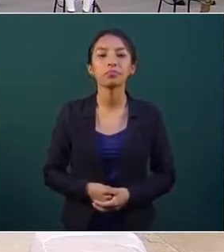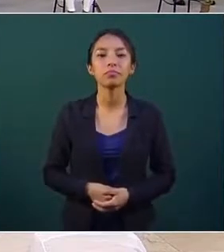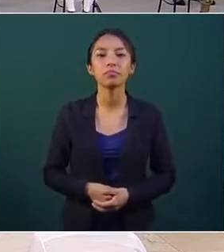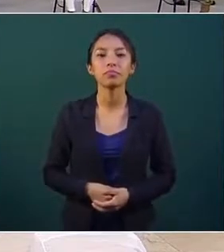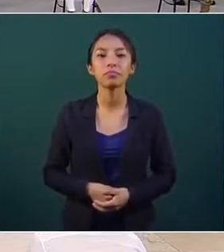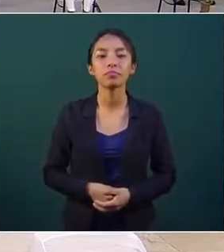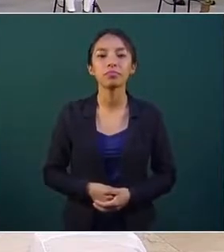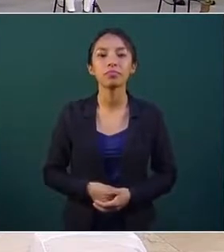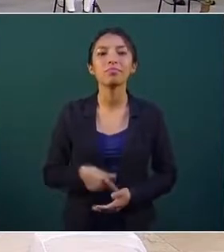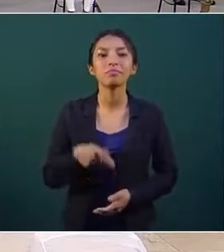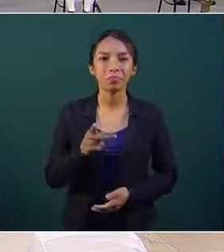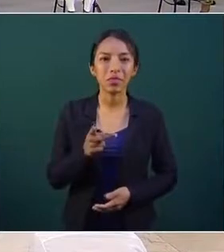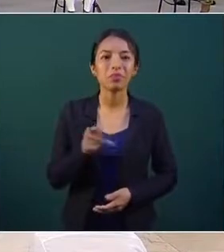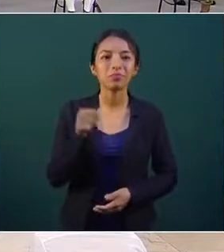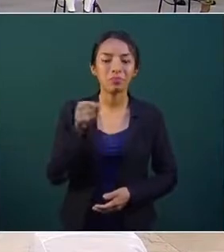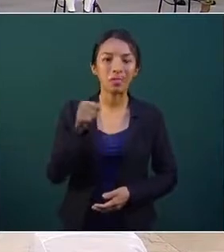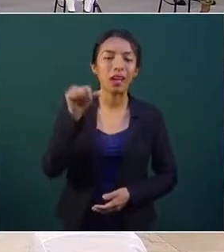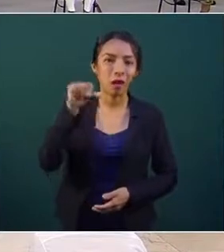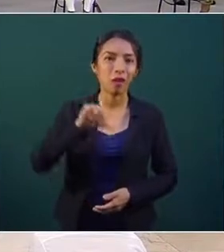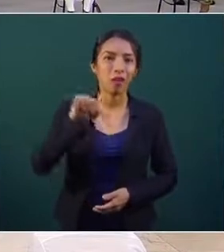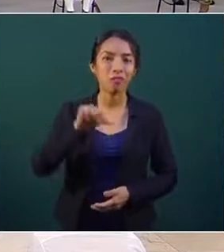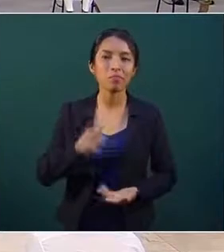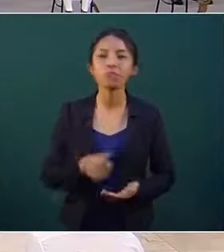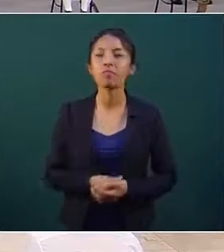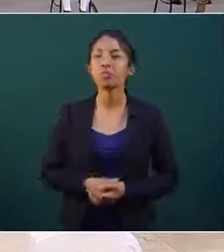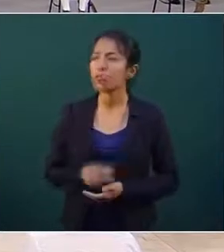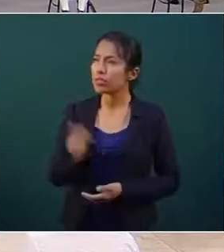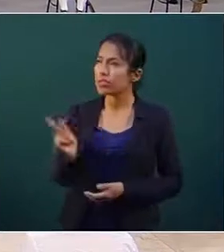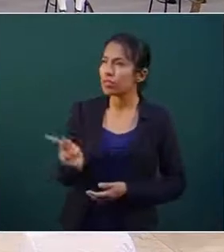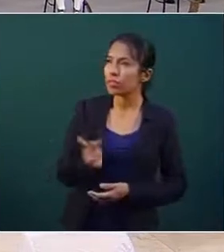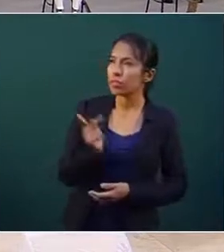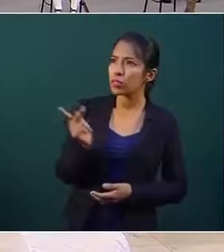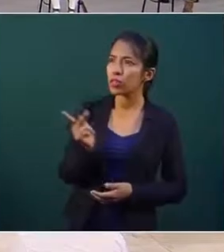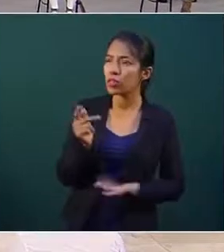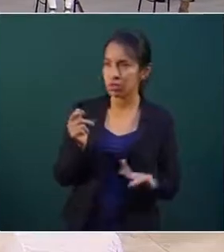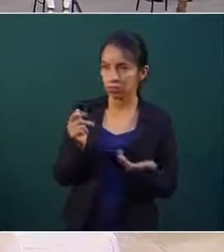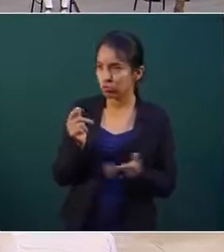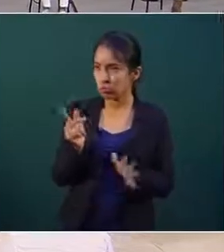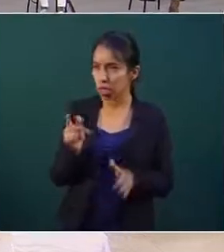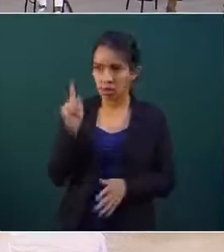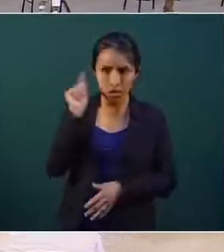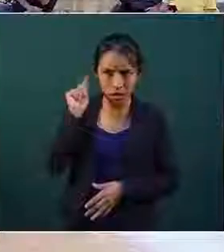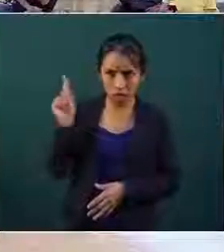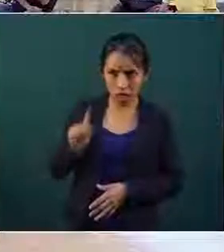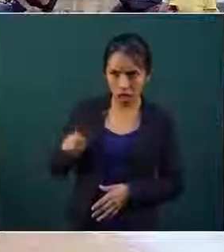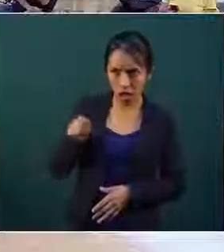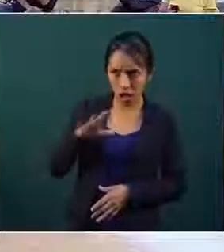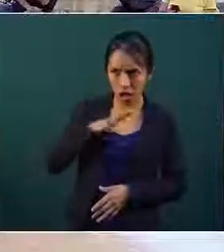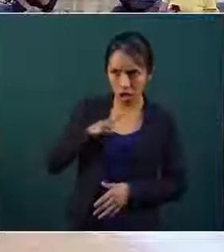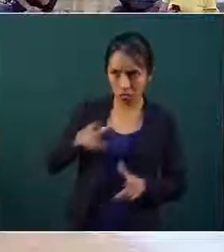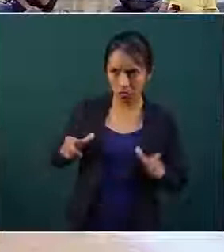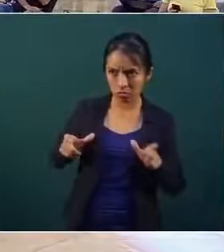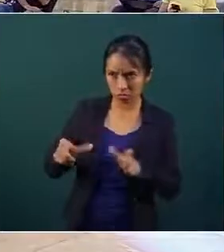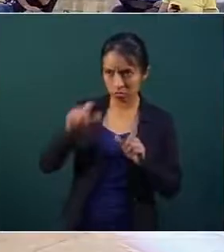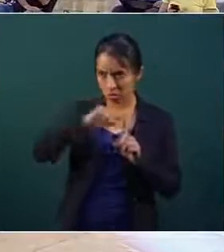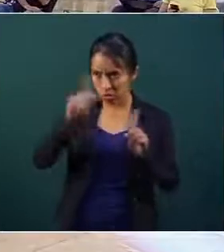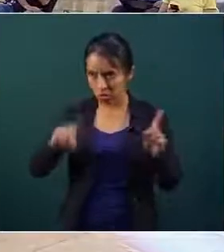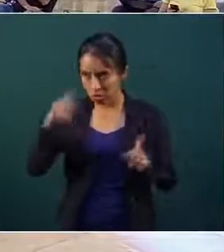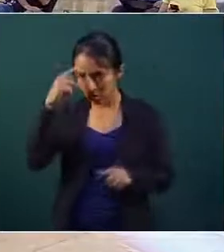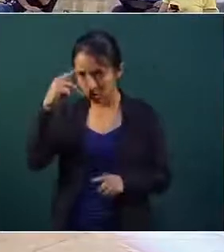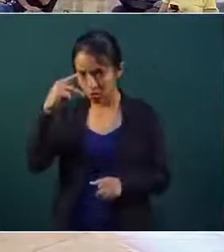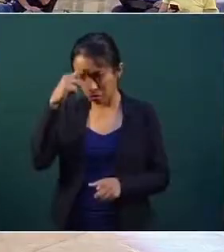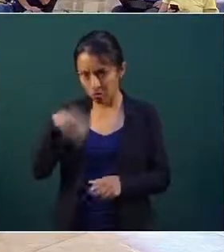Pero esto es lo que vimos hoy. ¿Ahí llegó más guardia, nada más preguntar, en Zacatecas? Sí,